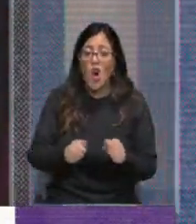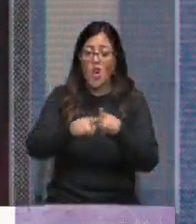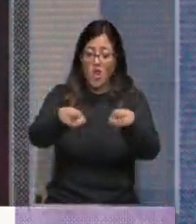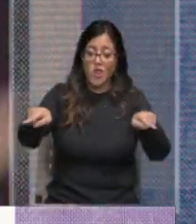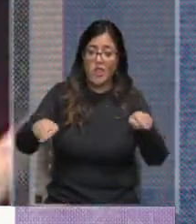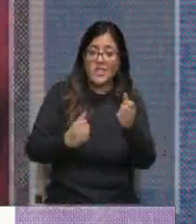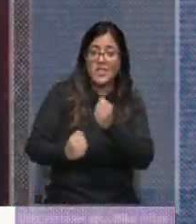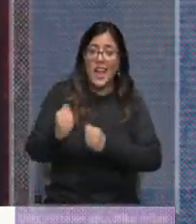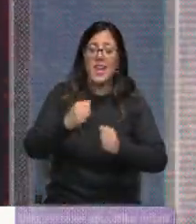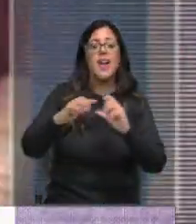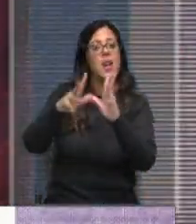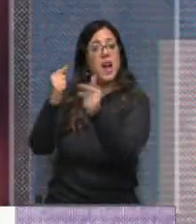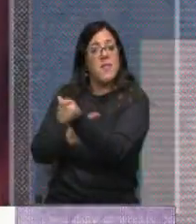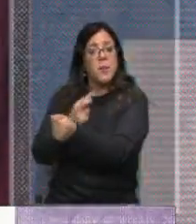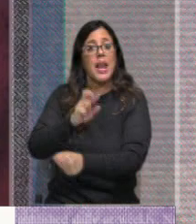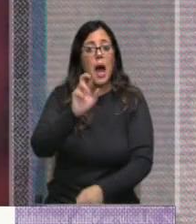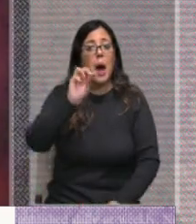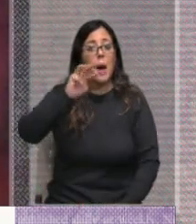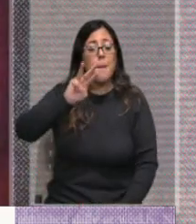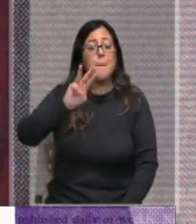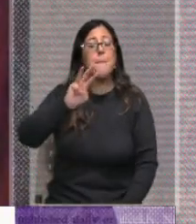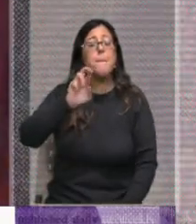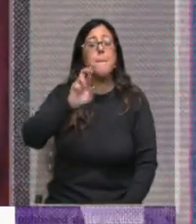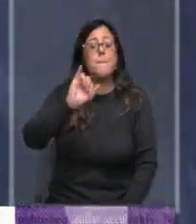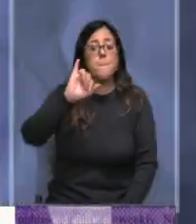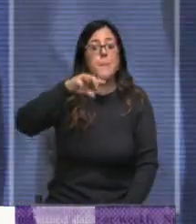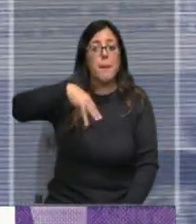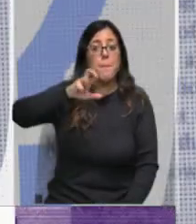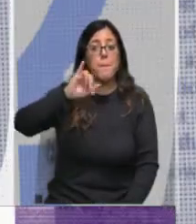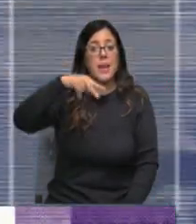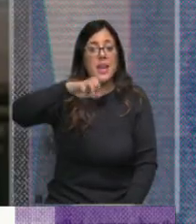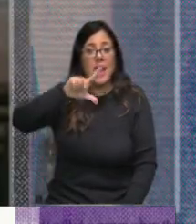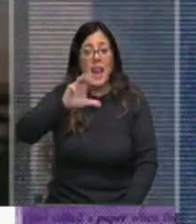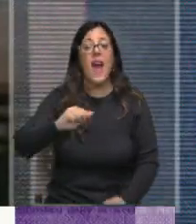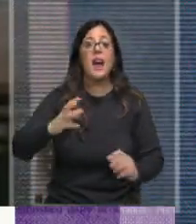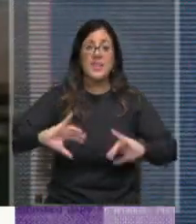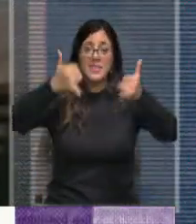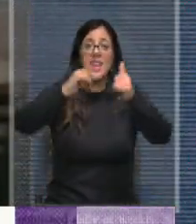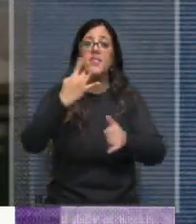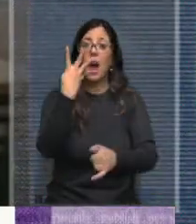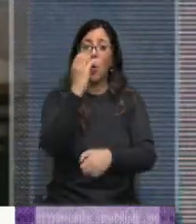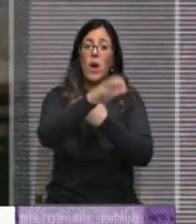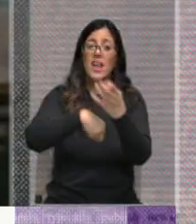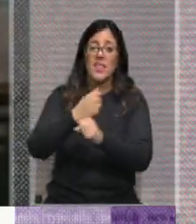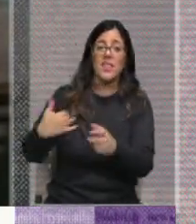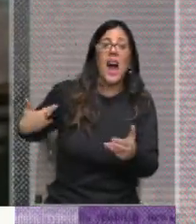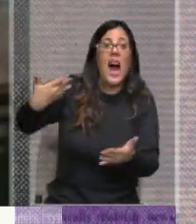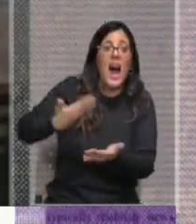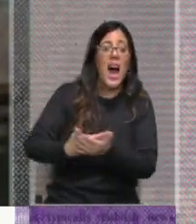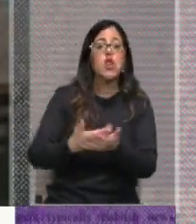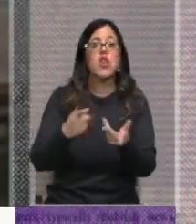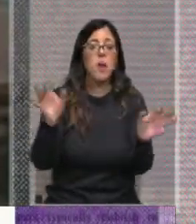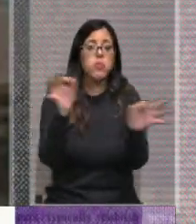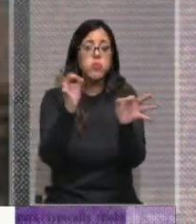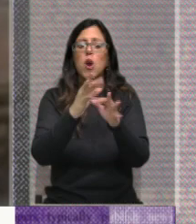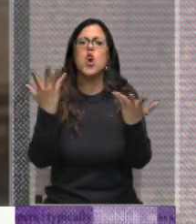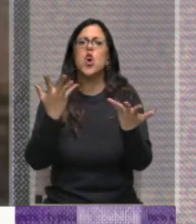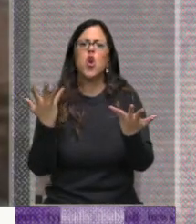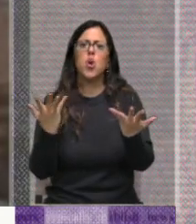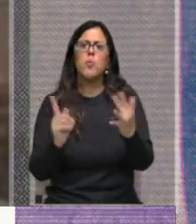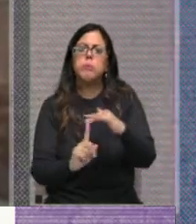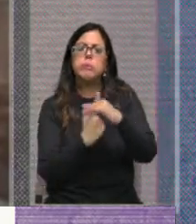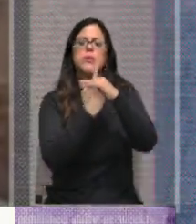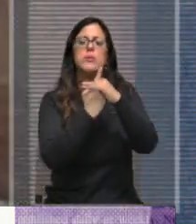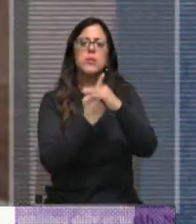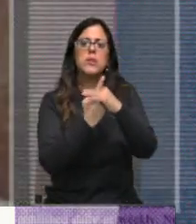La familia Pimpinela celebra 4 décadas y llega el momento que les cuente cómo surge uno de sus grandes clásicos, ese que